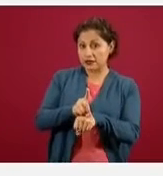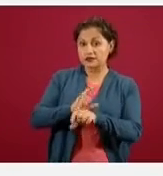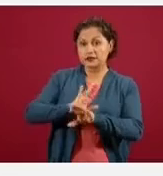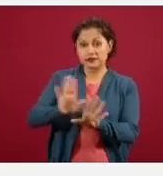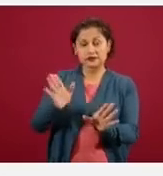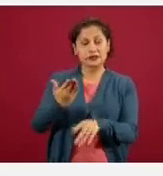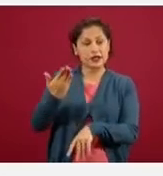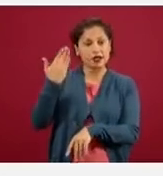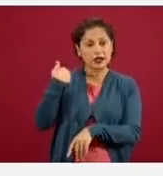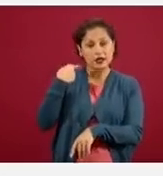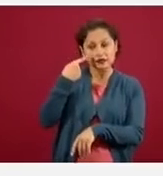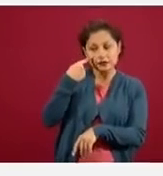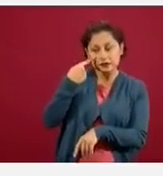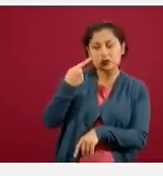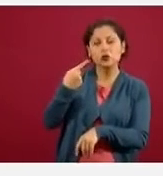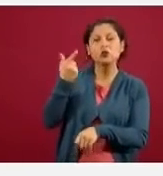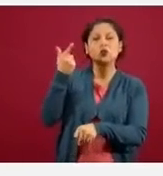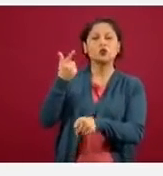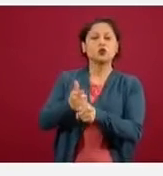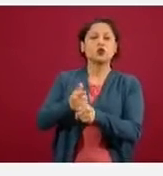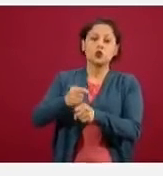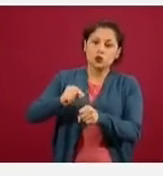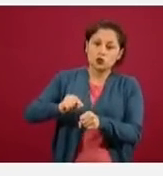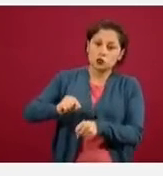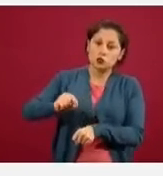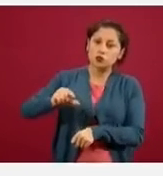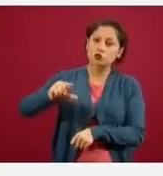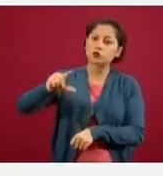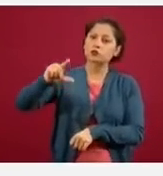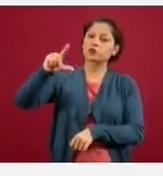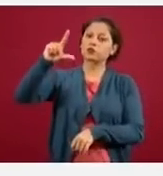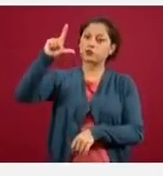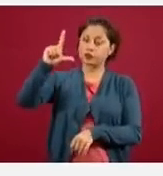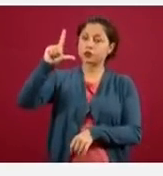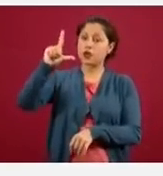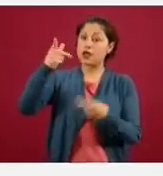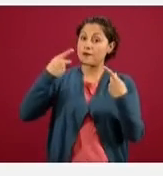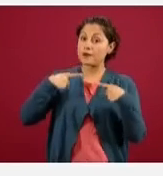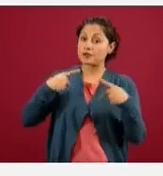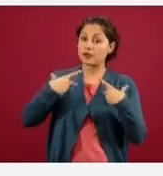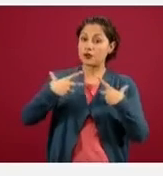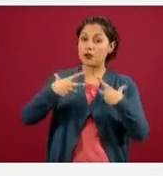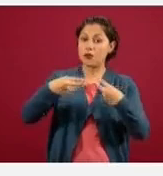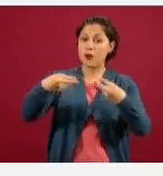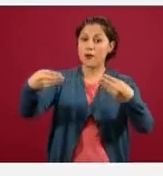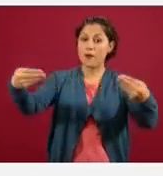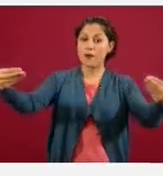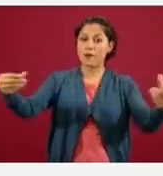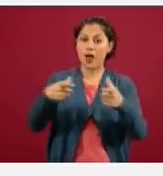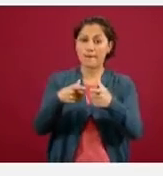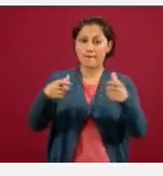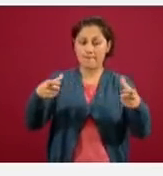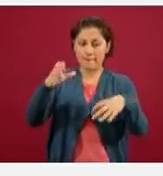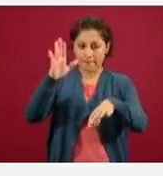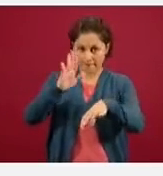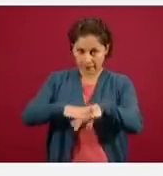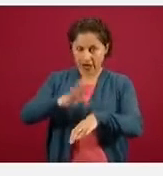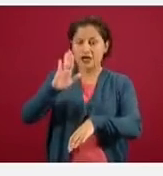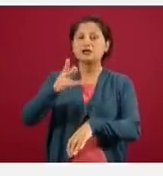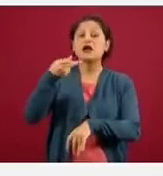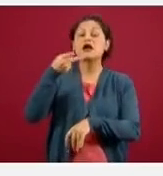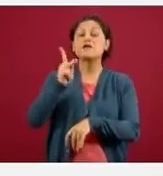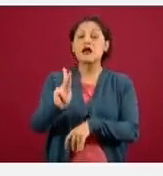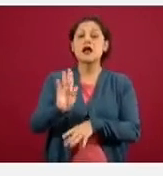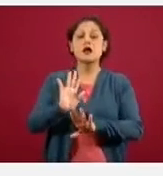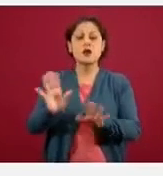presentando como ascendente en función de la notificación y confirmación de nuevos casos, se ha mantenido de alguna manera estable